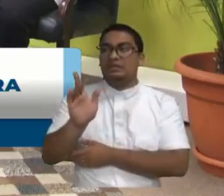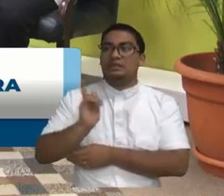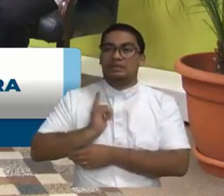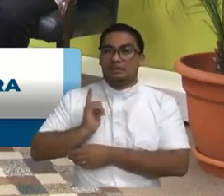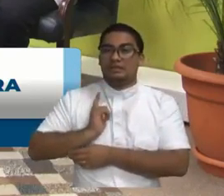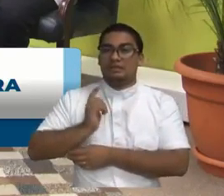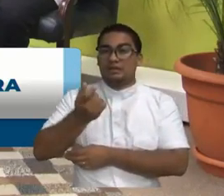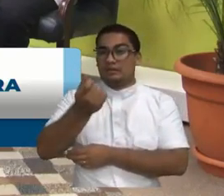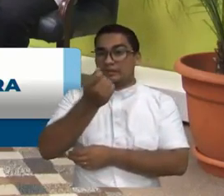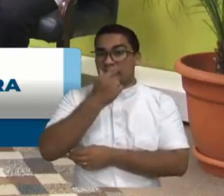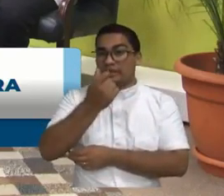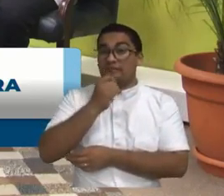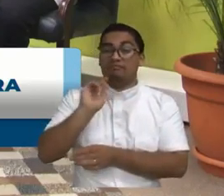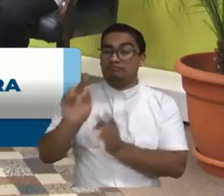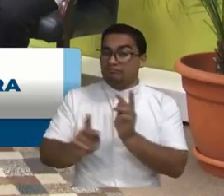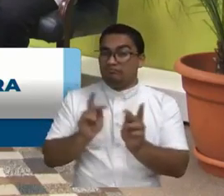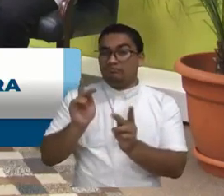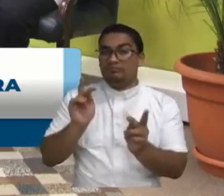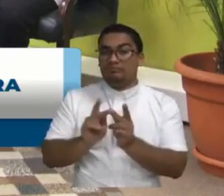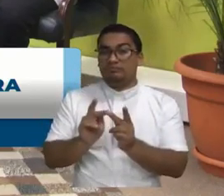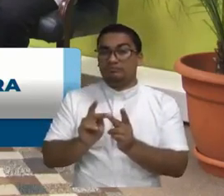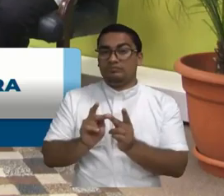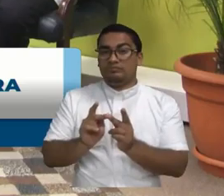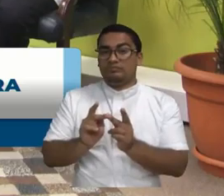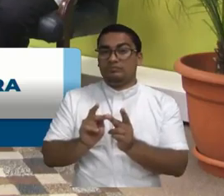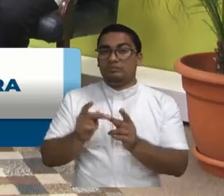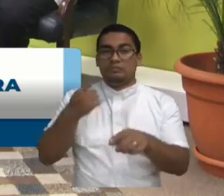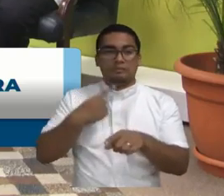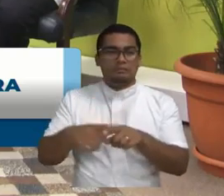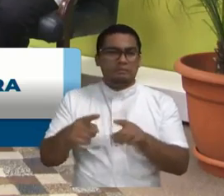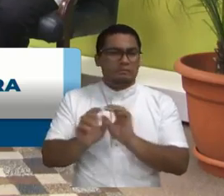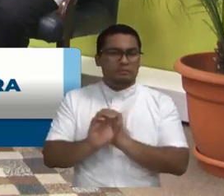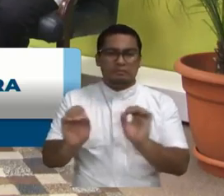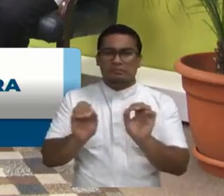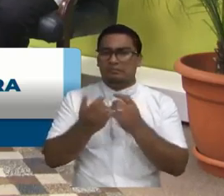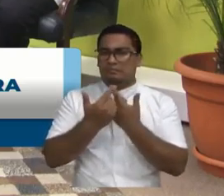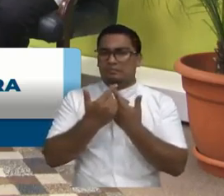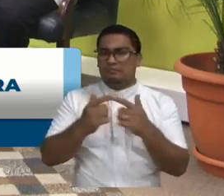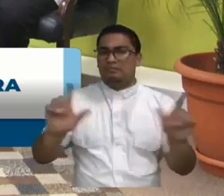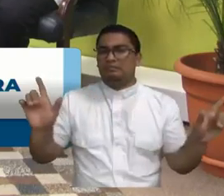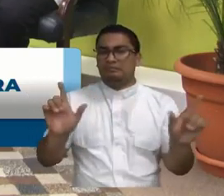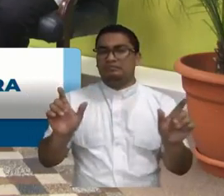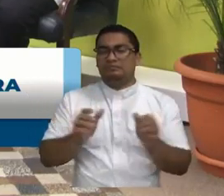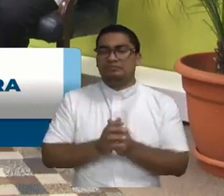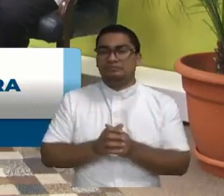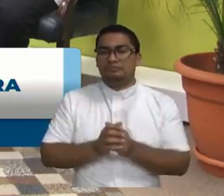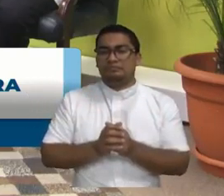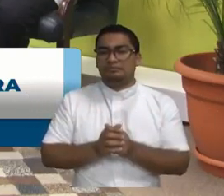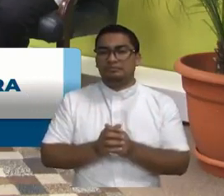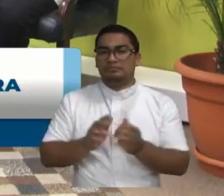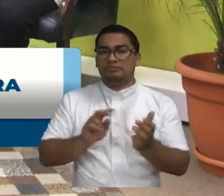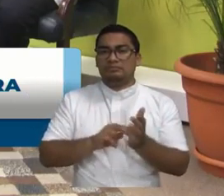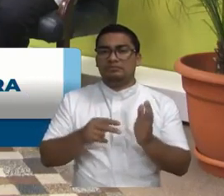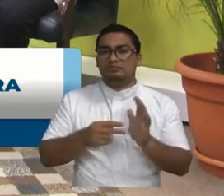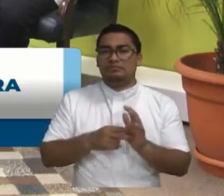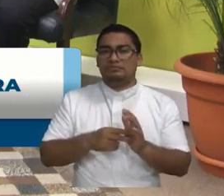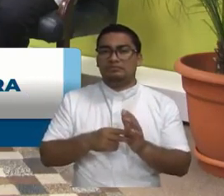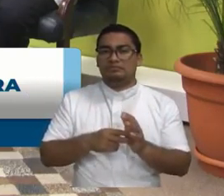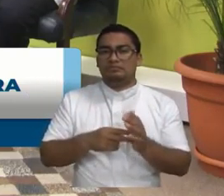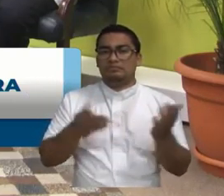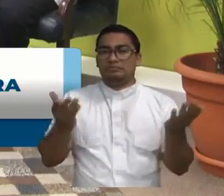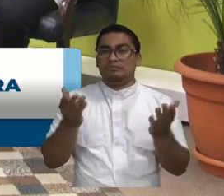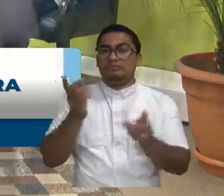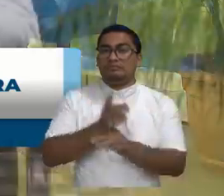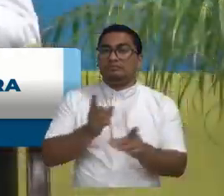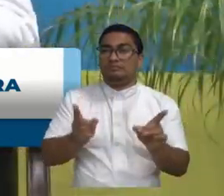tratamiento altamente efectivo y es un tratamiento que es totalmente gratuito. Entonces tenemos esas tres condiciones que debería de